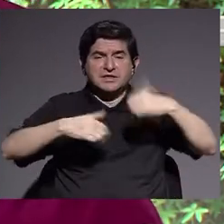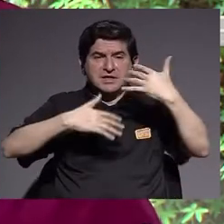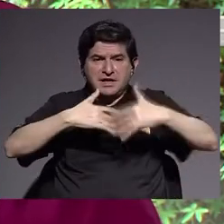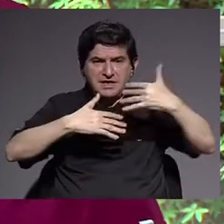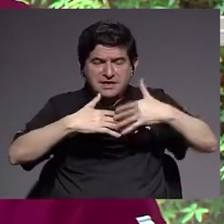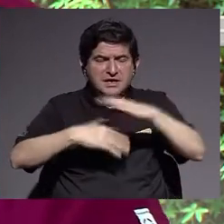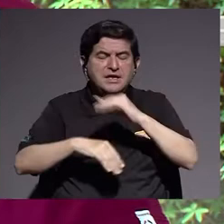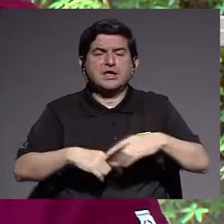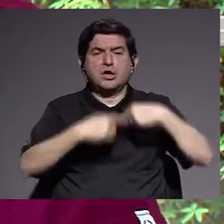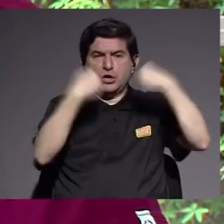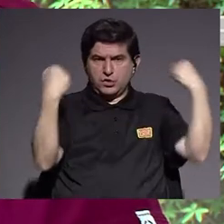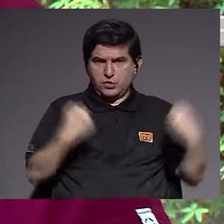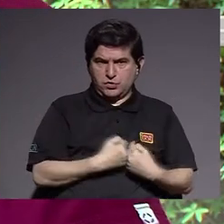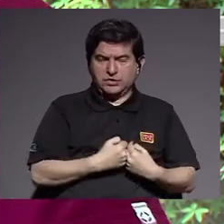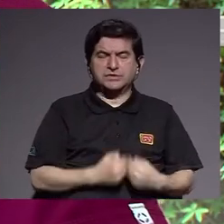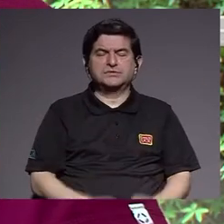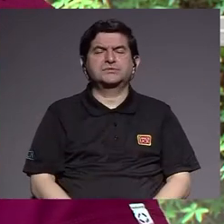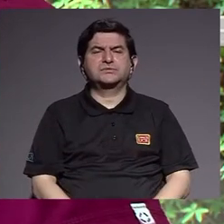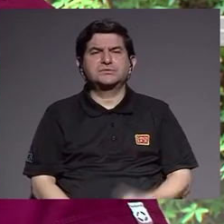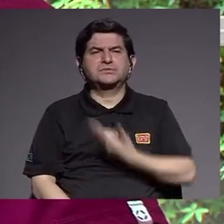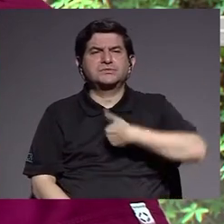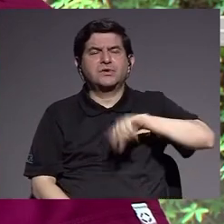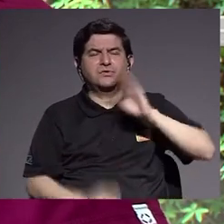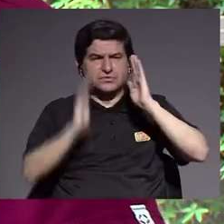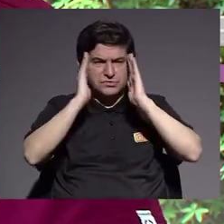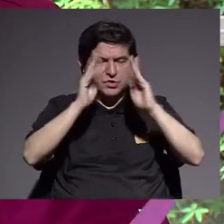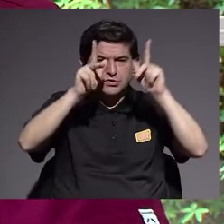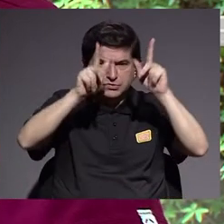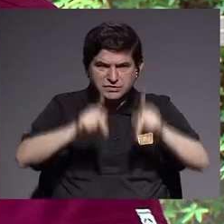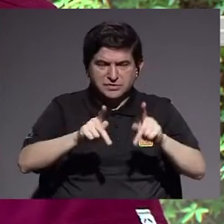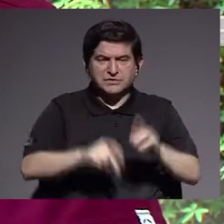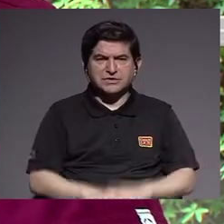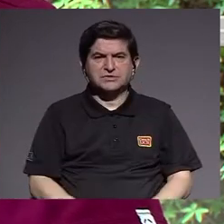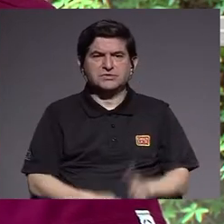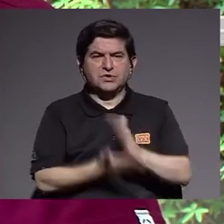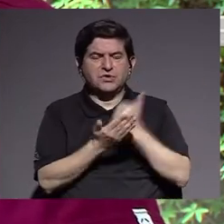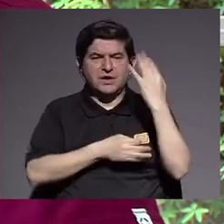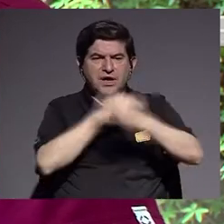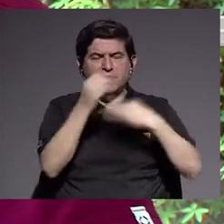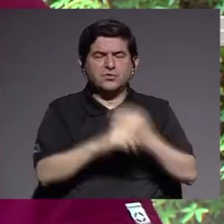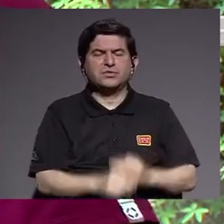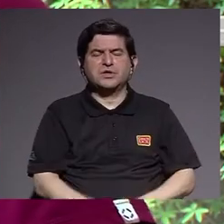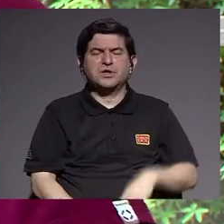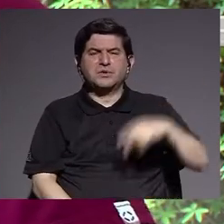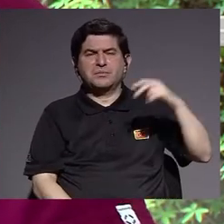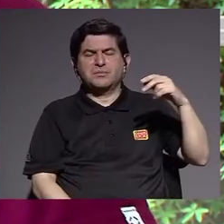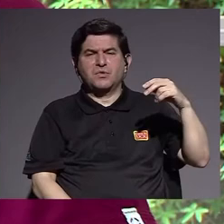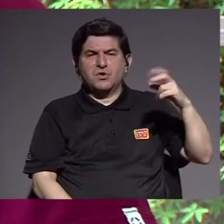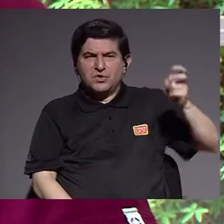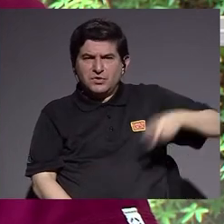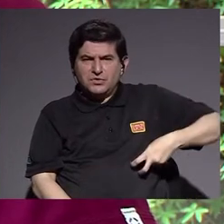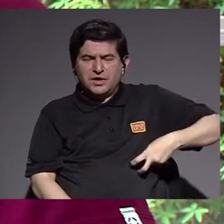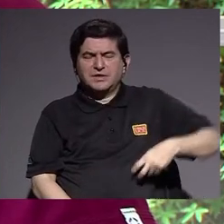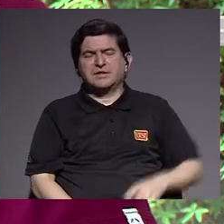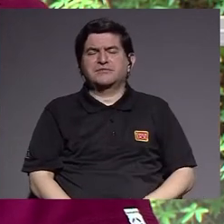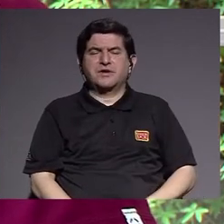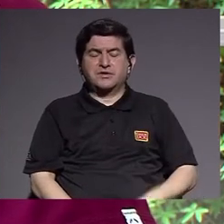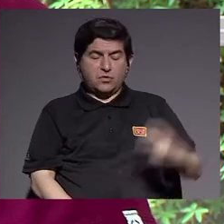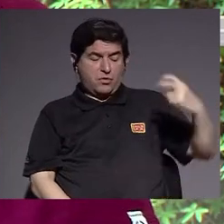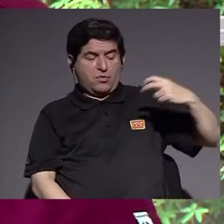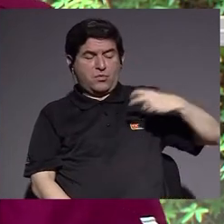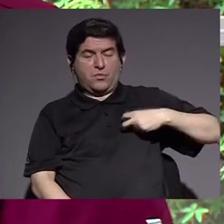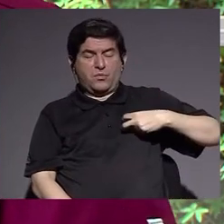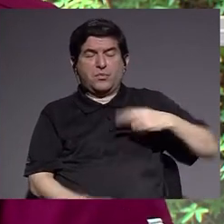al sistema circulatorio de la persona de hecho nosotros digamos cuando algo paciente que viene con algún tipo de trasplante o alguna válvula cardíaca